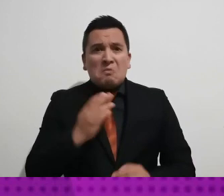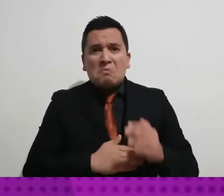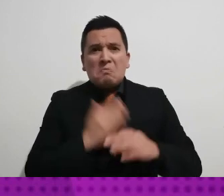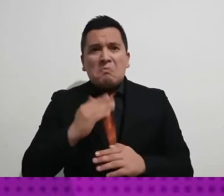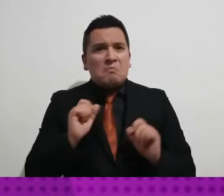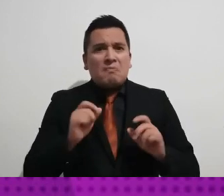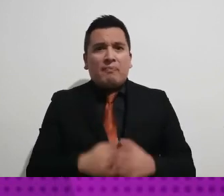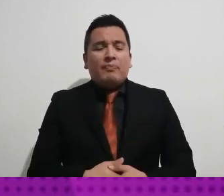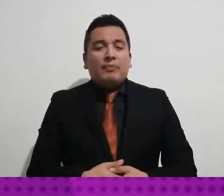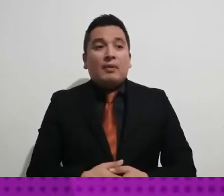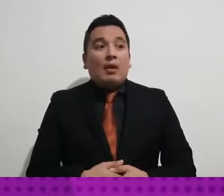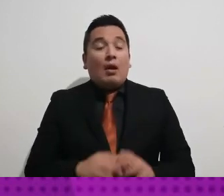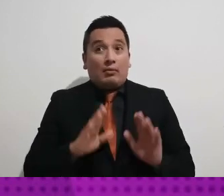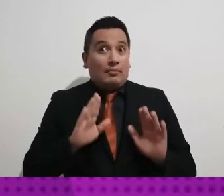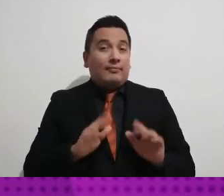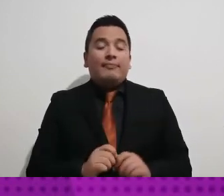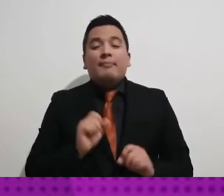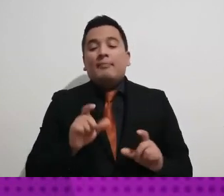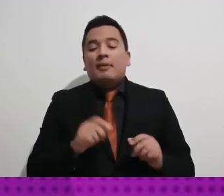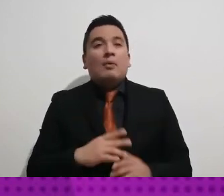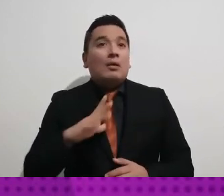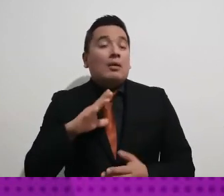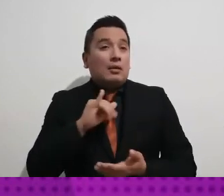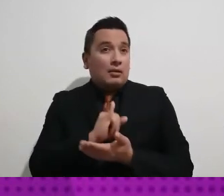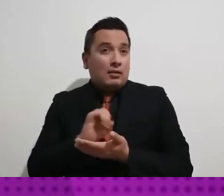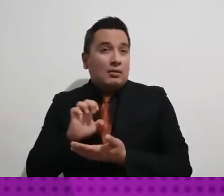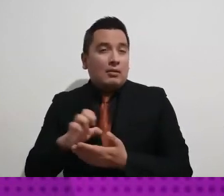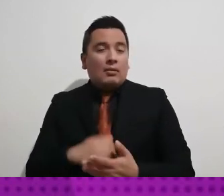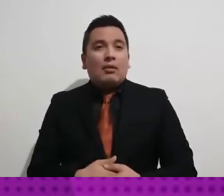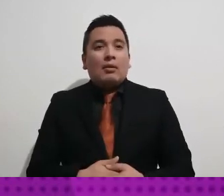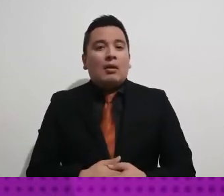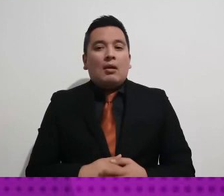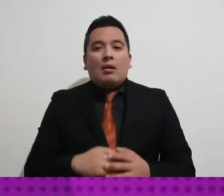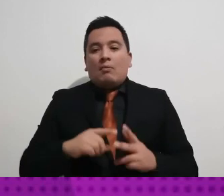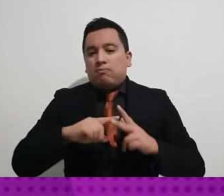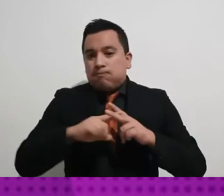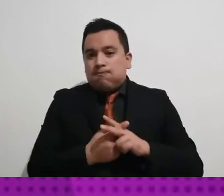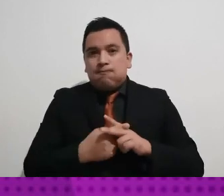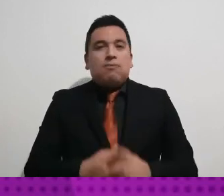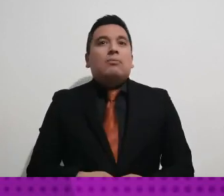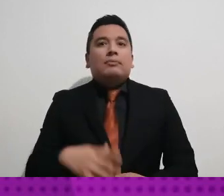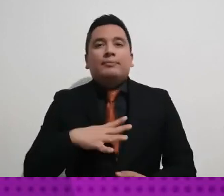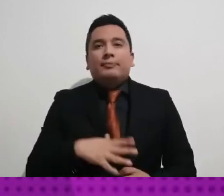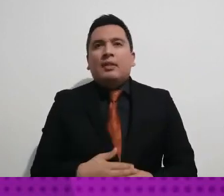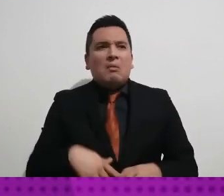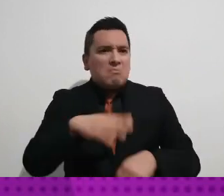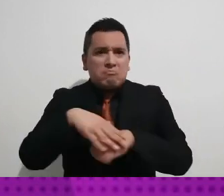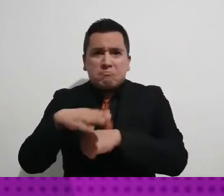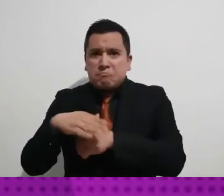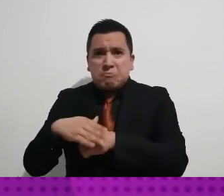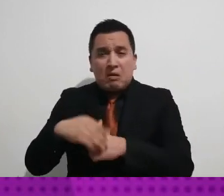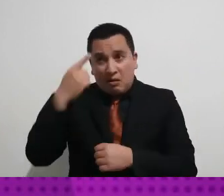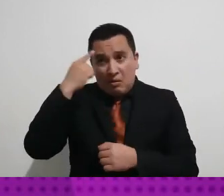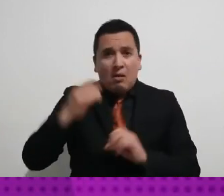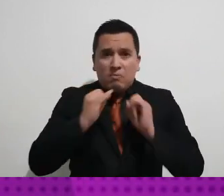eso fue muy exitoso también. En ese mismo sentido, bueno, el Instituto Electoral de Coahuila emprendió campañas